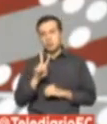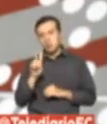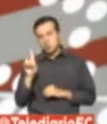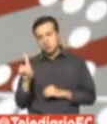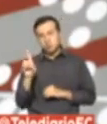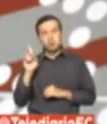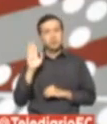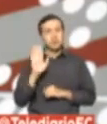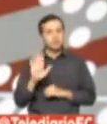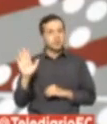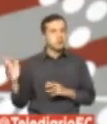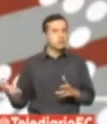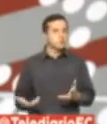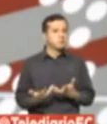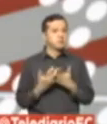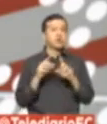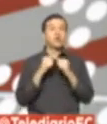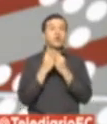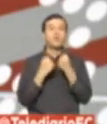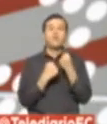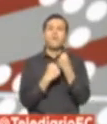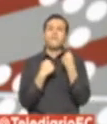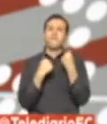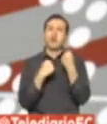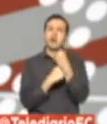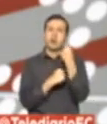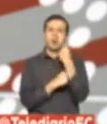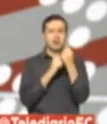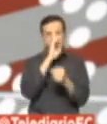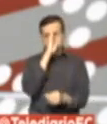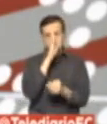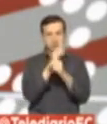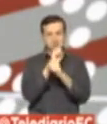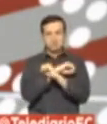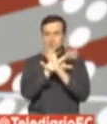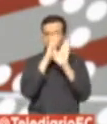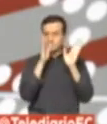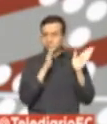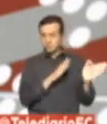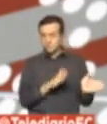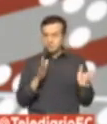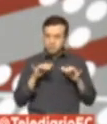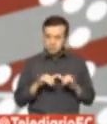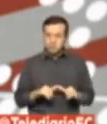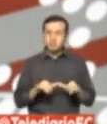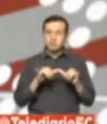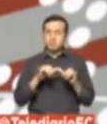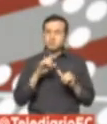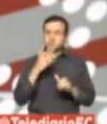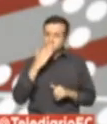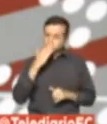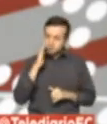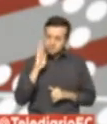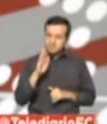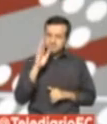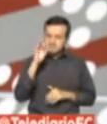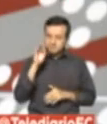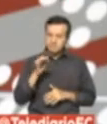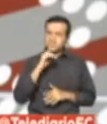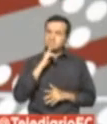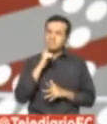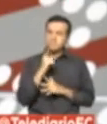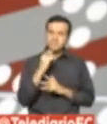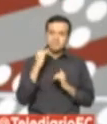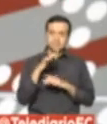podamos articular un grupo muy sólido con objetivos claros, precisos, para darle una respuesta objetiva en un momento